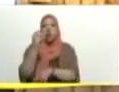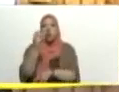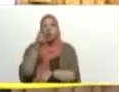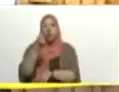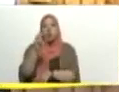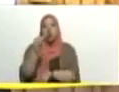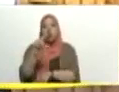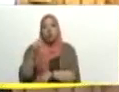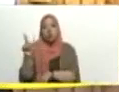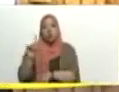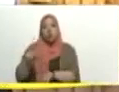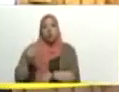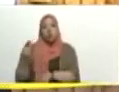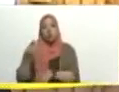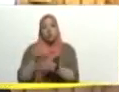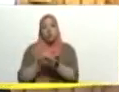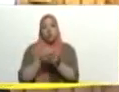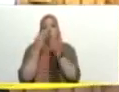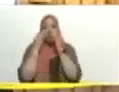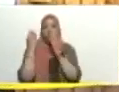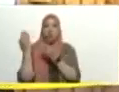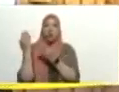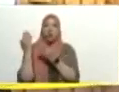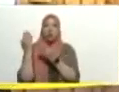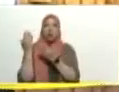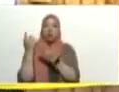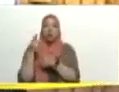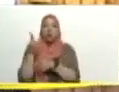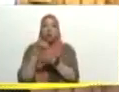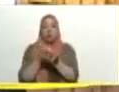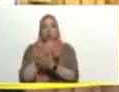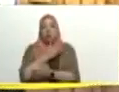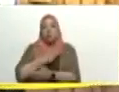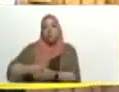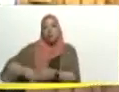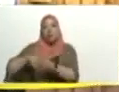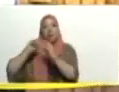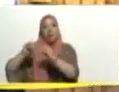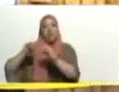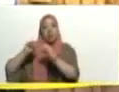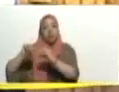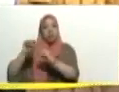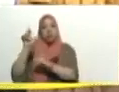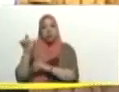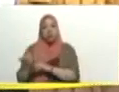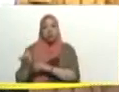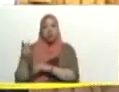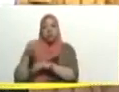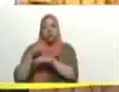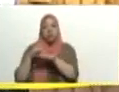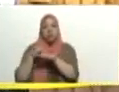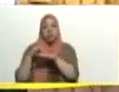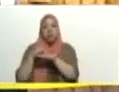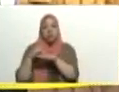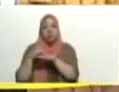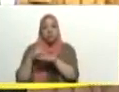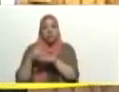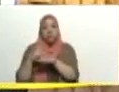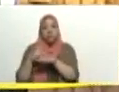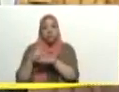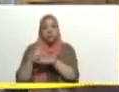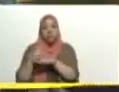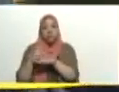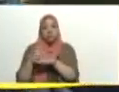Es el próximo paso, Stuart. Dile a Kay, Rowlitz, primer ministro,